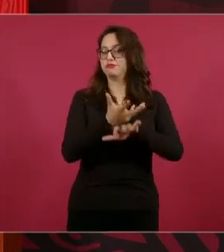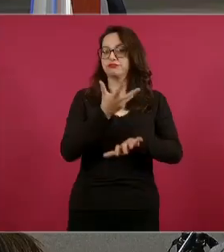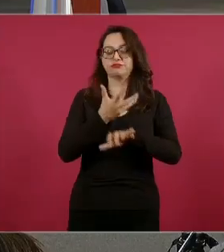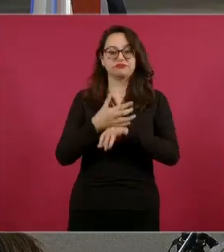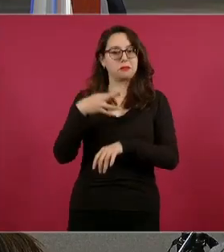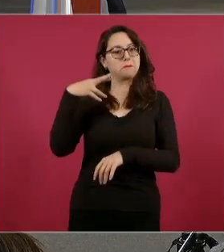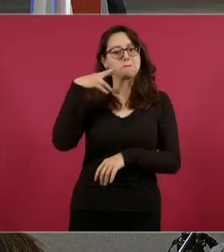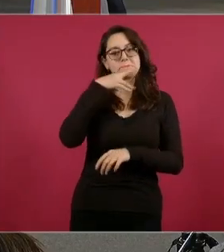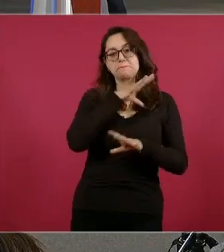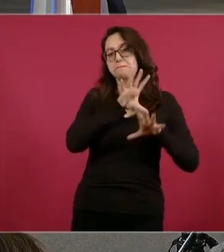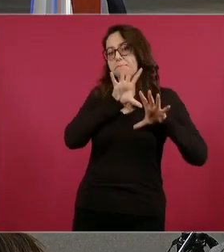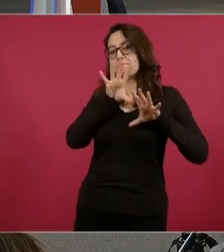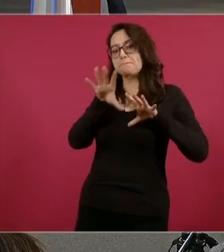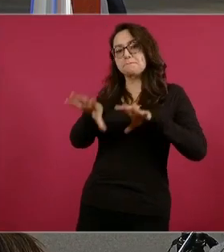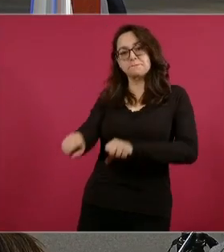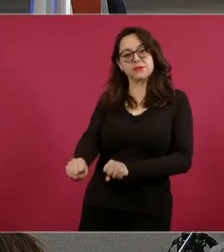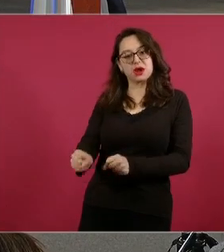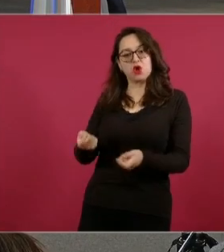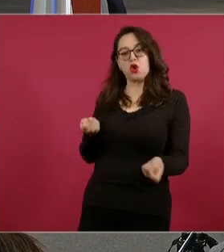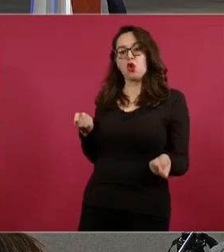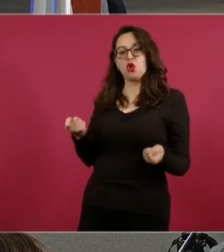Unidos